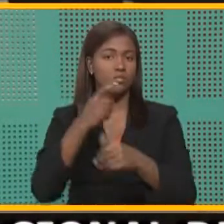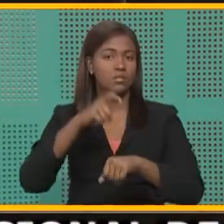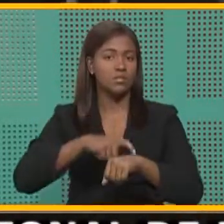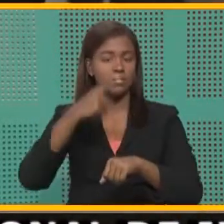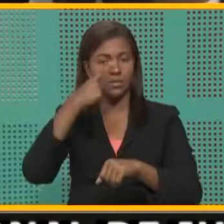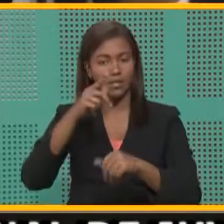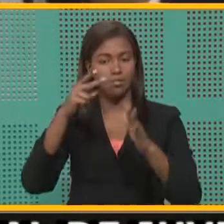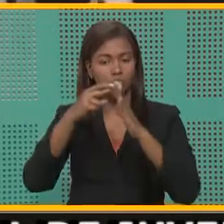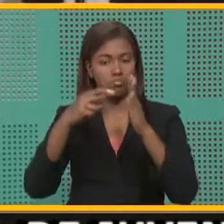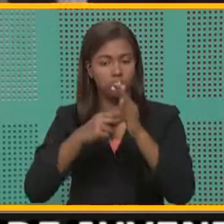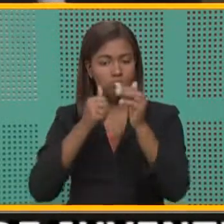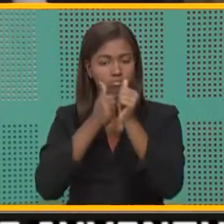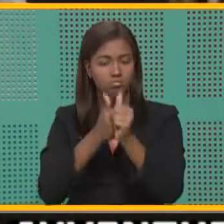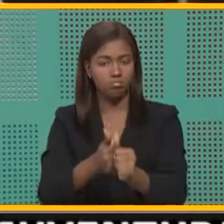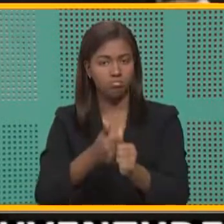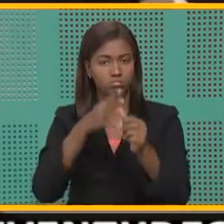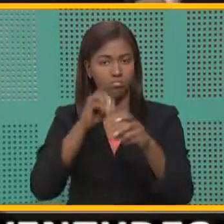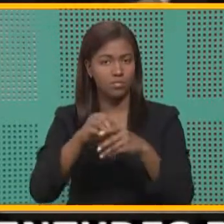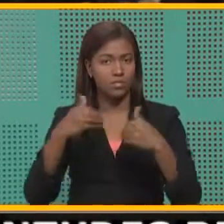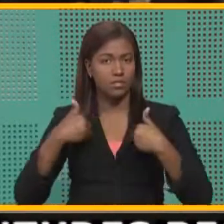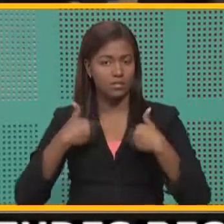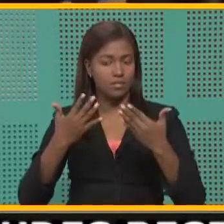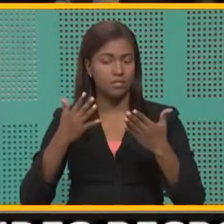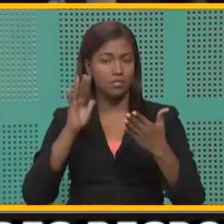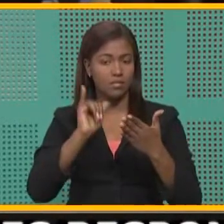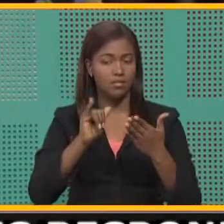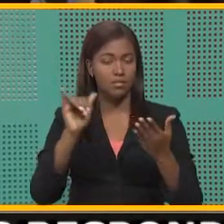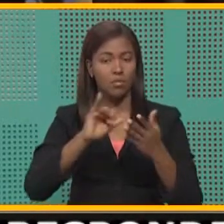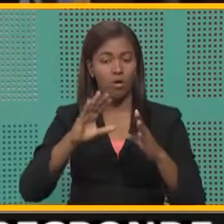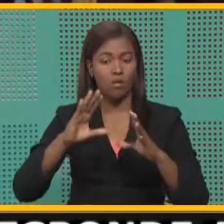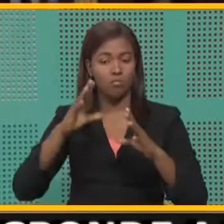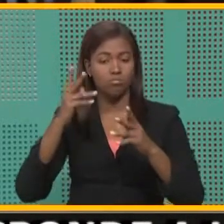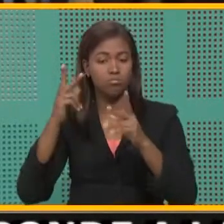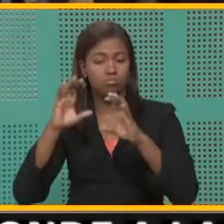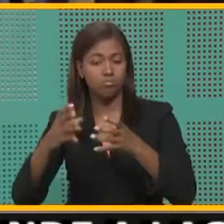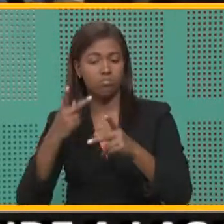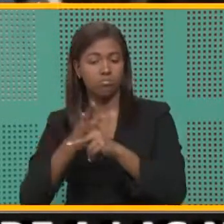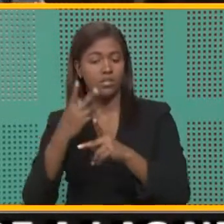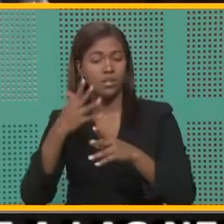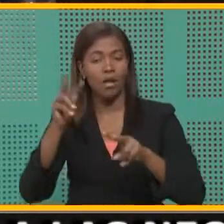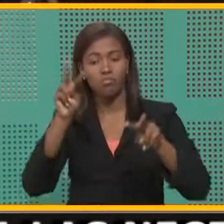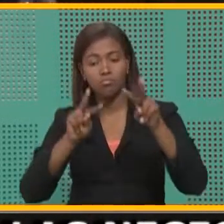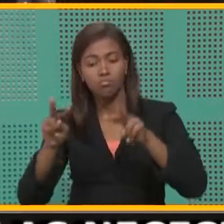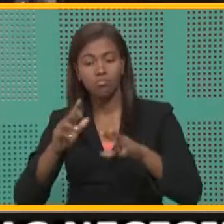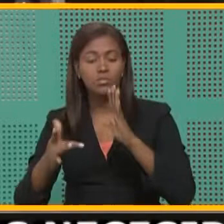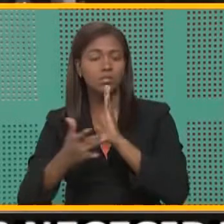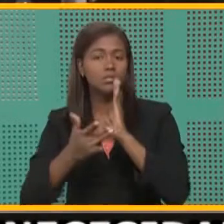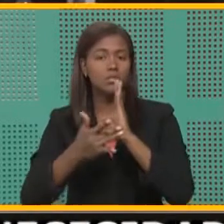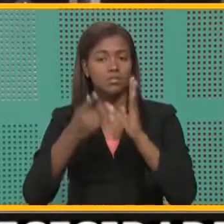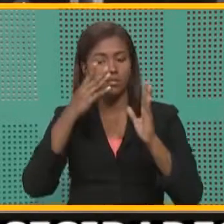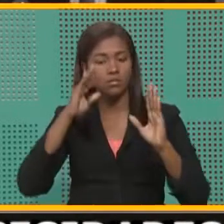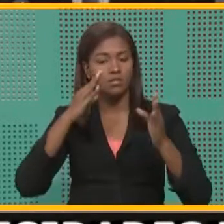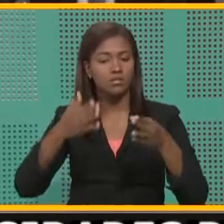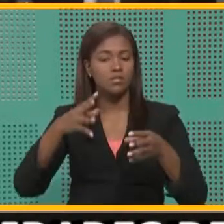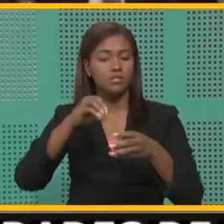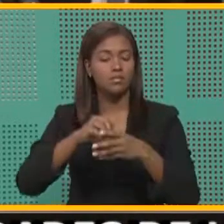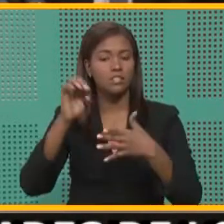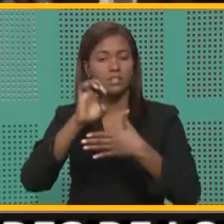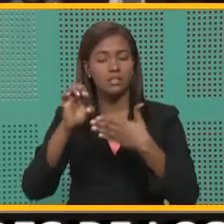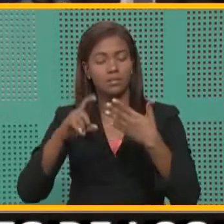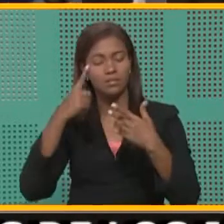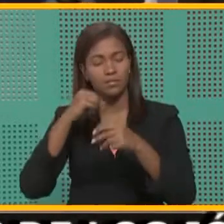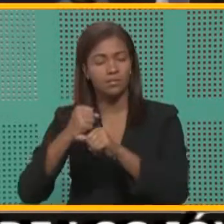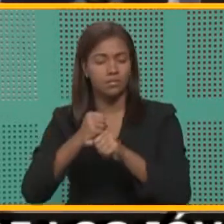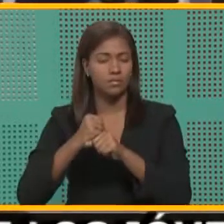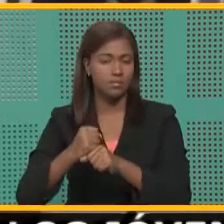de los protocolos de las mesas sectoriales de logística y albergue que fueron revisados técnicamente para la integración de elementos de